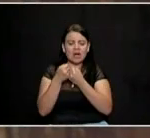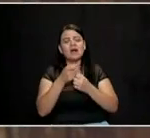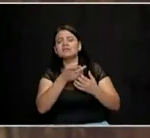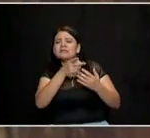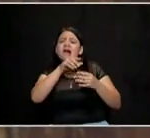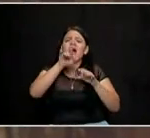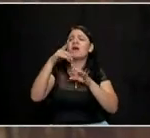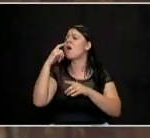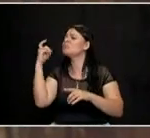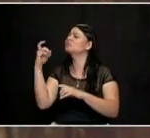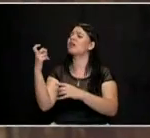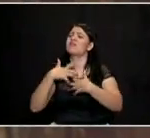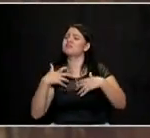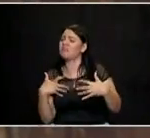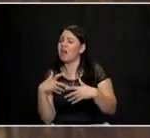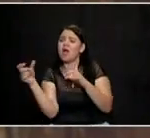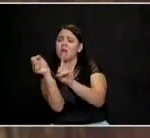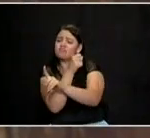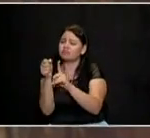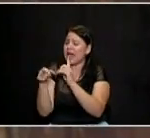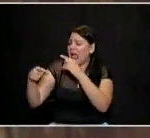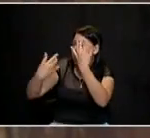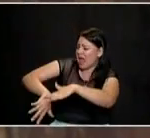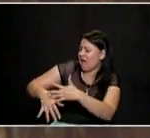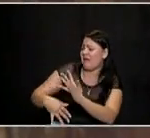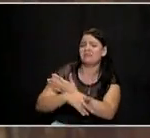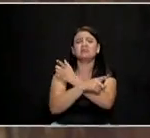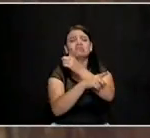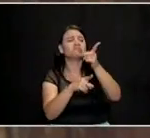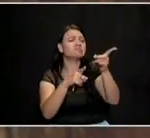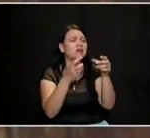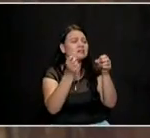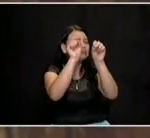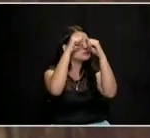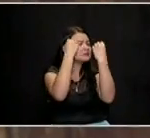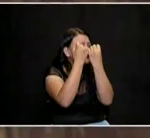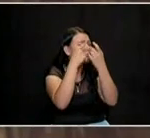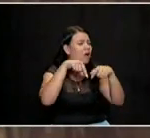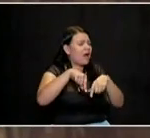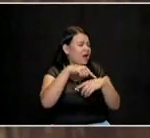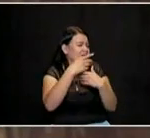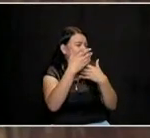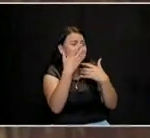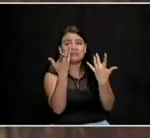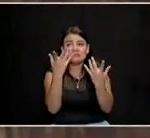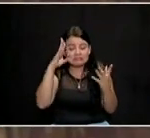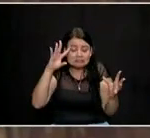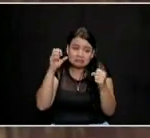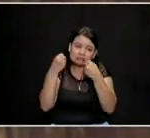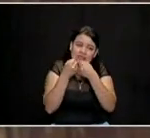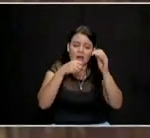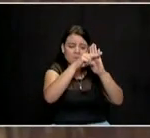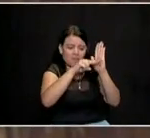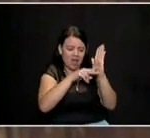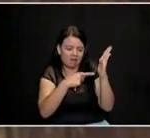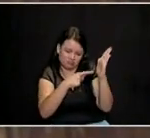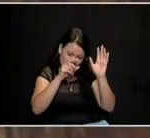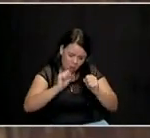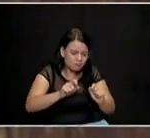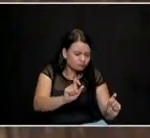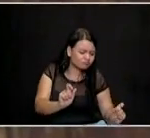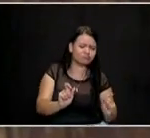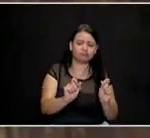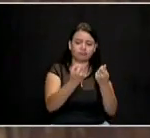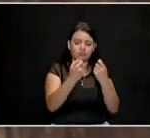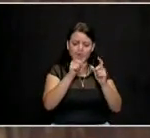abandonados que son maltratados en muchos municipios del departamento para que con una política conjunta podamos rescatar a estos animales que